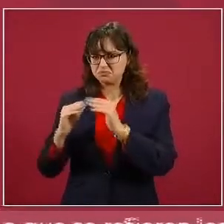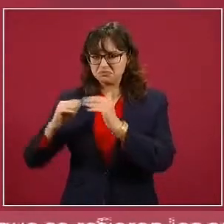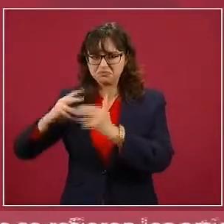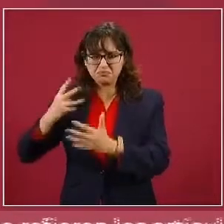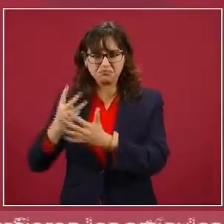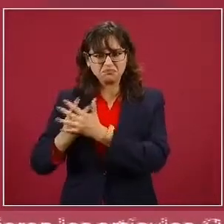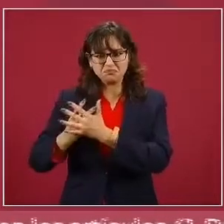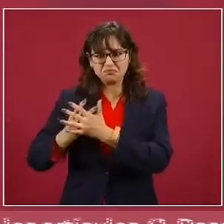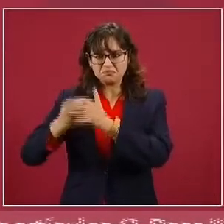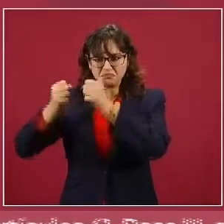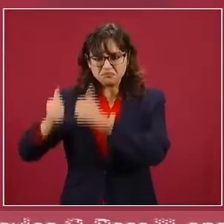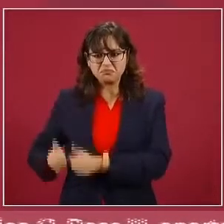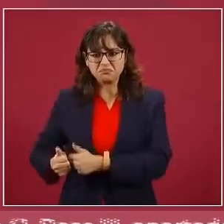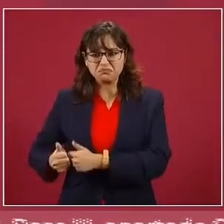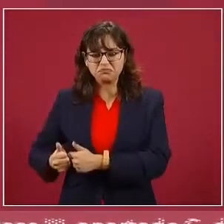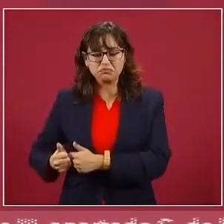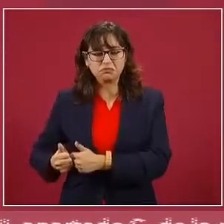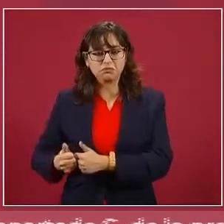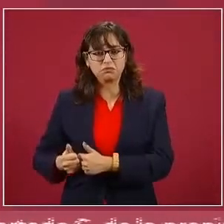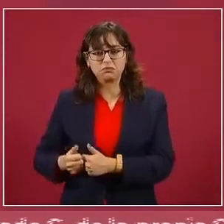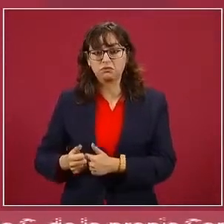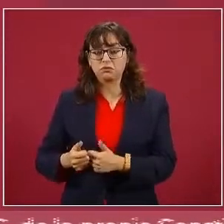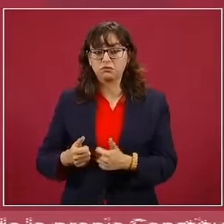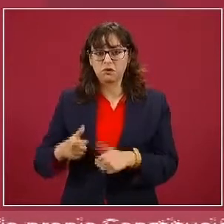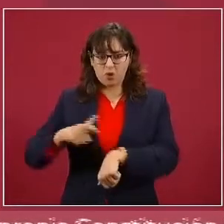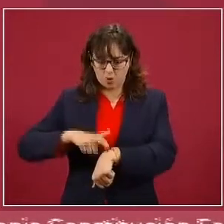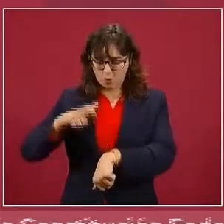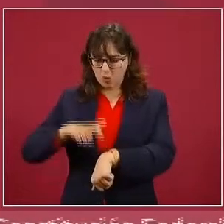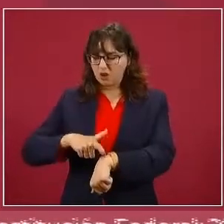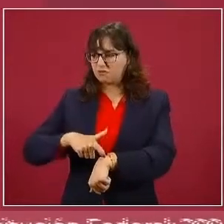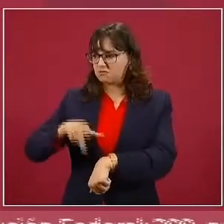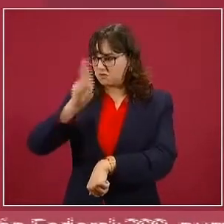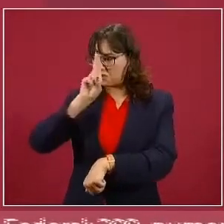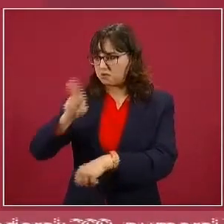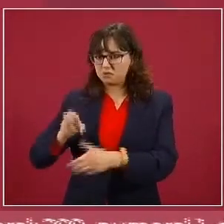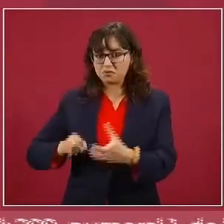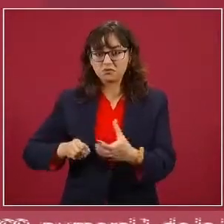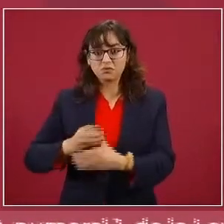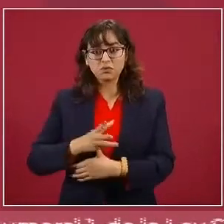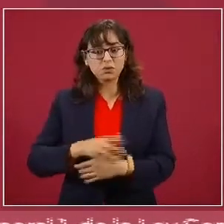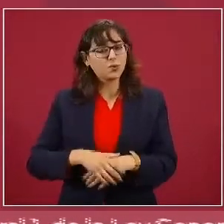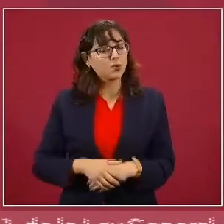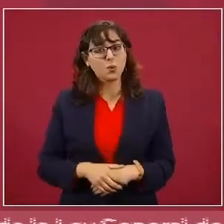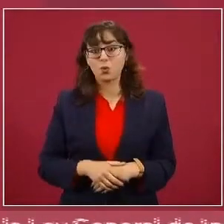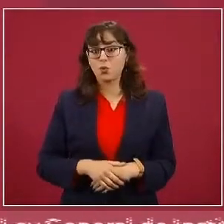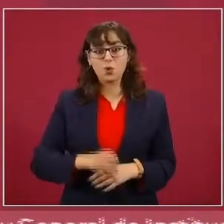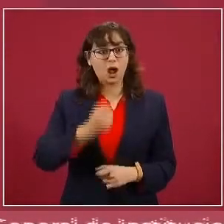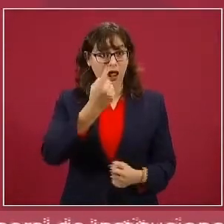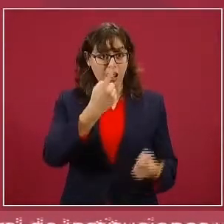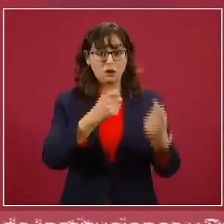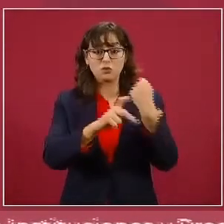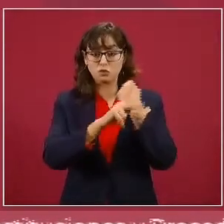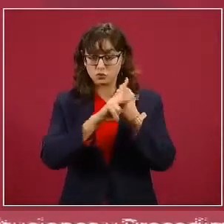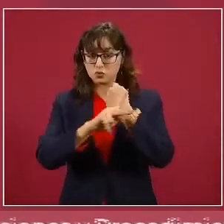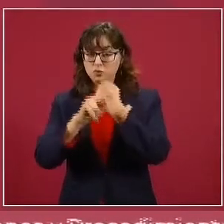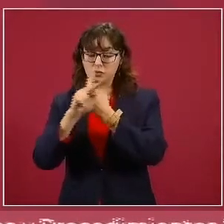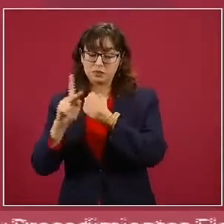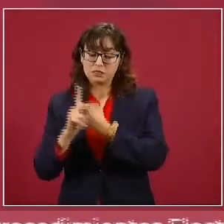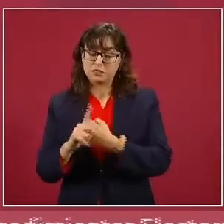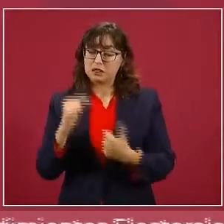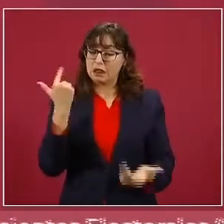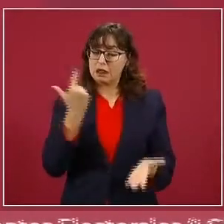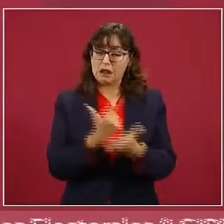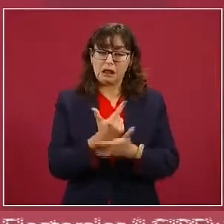Hay países en donde, además de la gravedad de la pandemia, de los daños